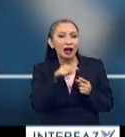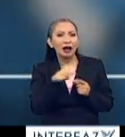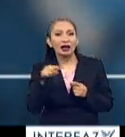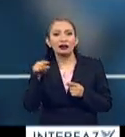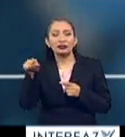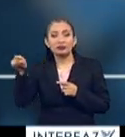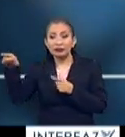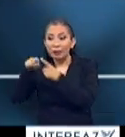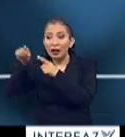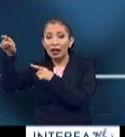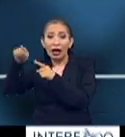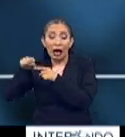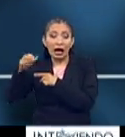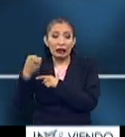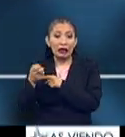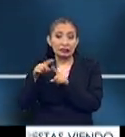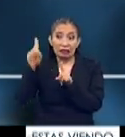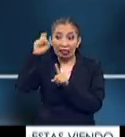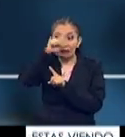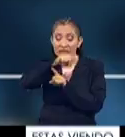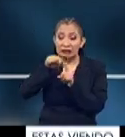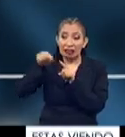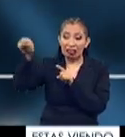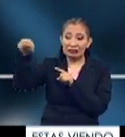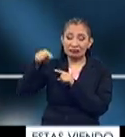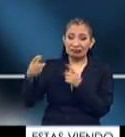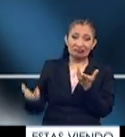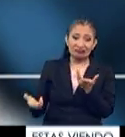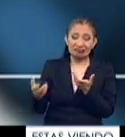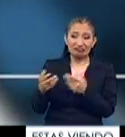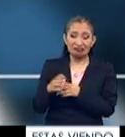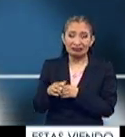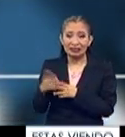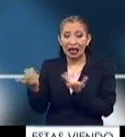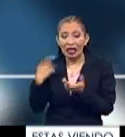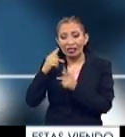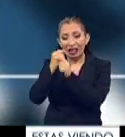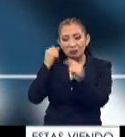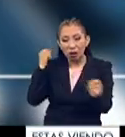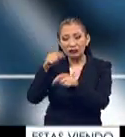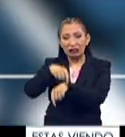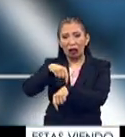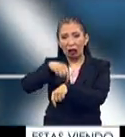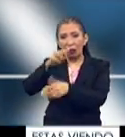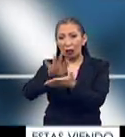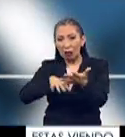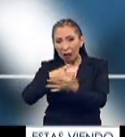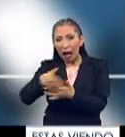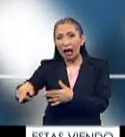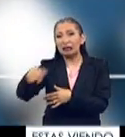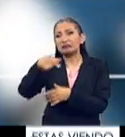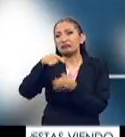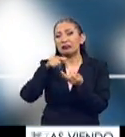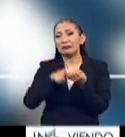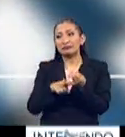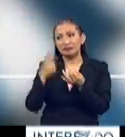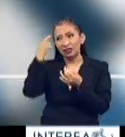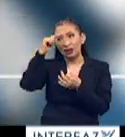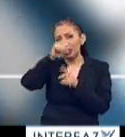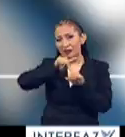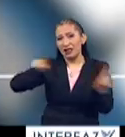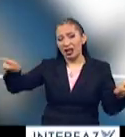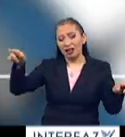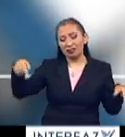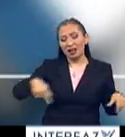origen. Claro. Eso yo creo que fue algo difícil. Y bueno, el transporte, los horarios es muy